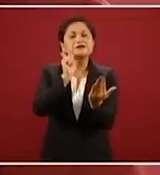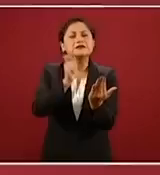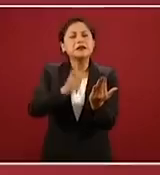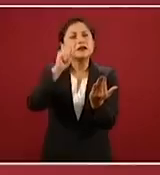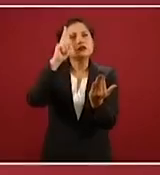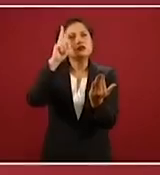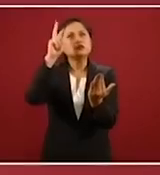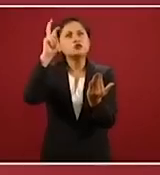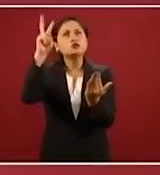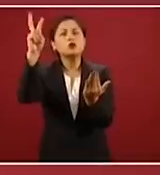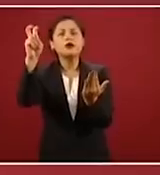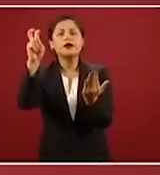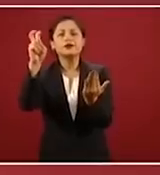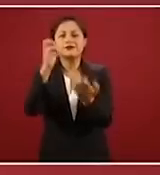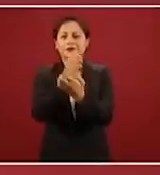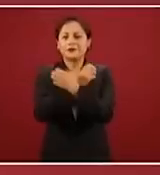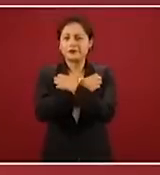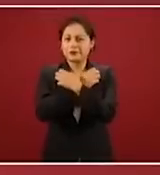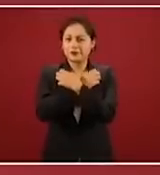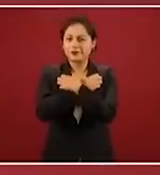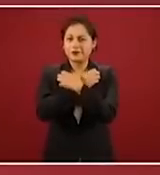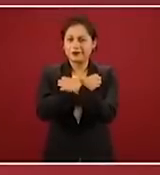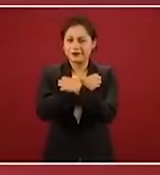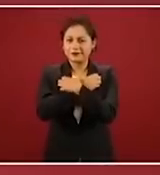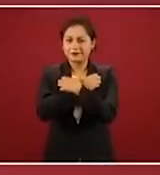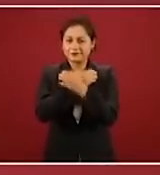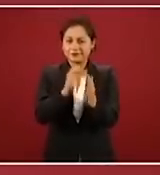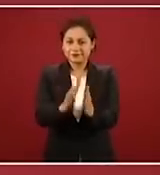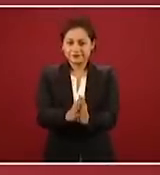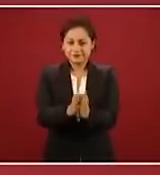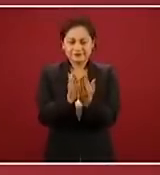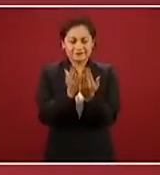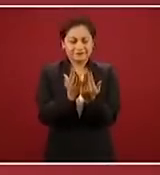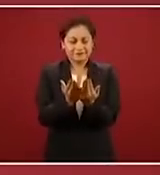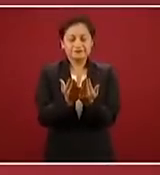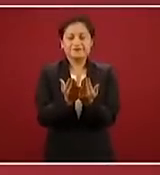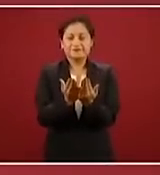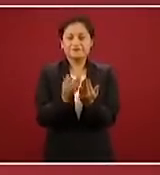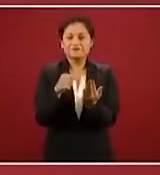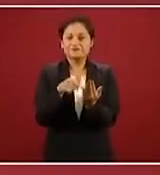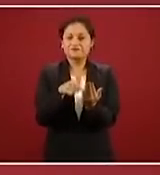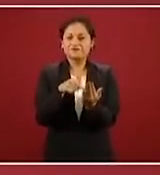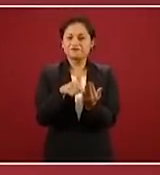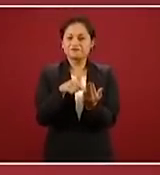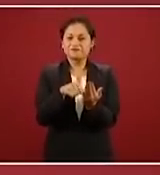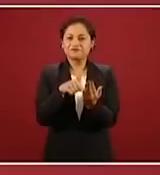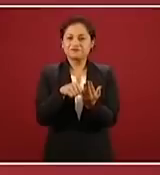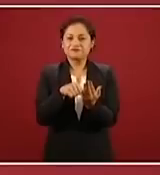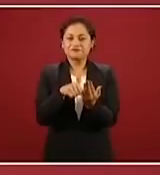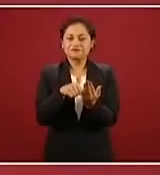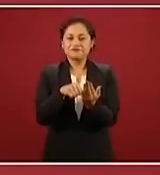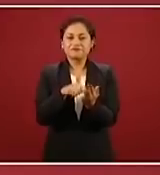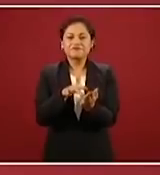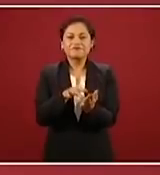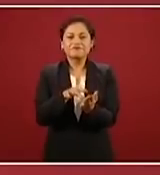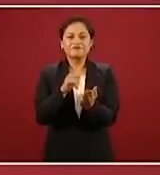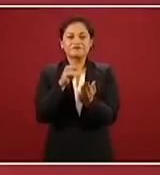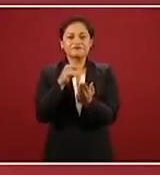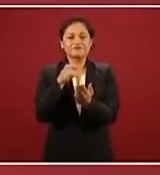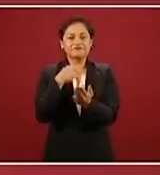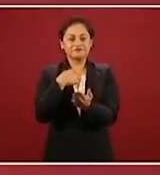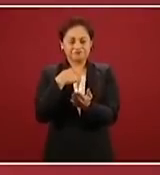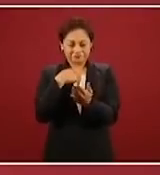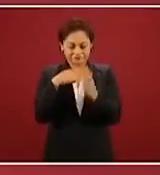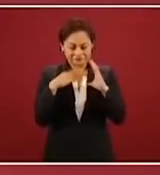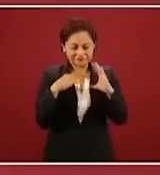gratuito, el afán de ayudar a tantos y tantos